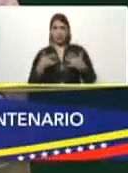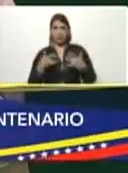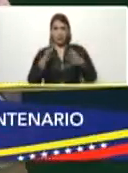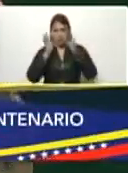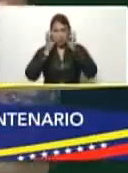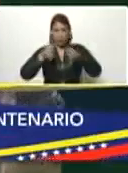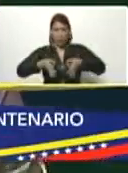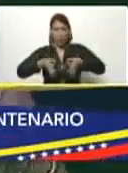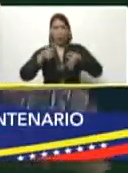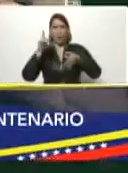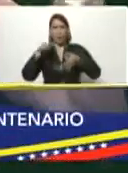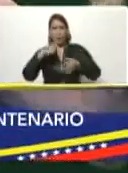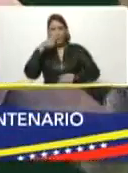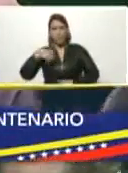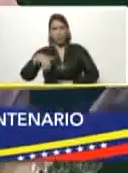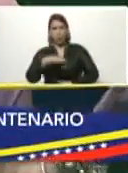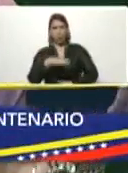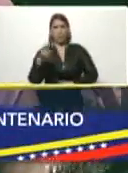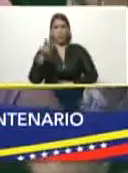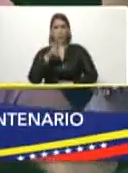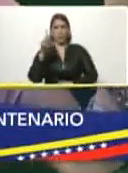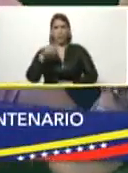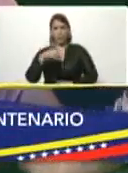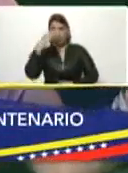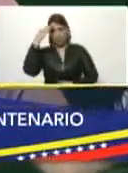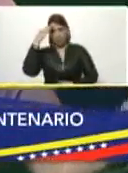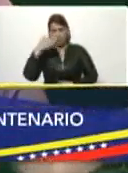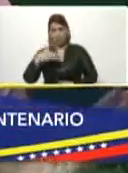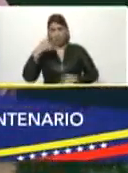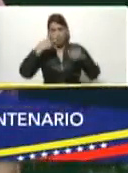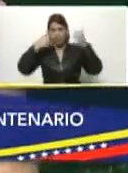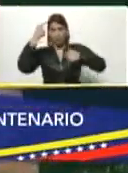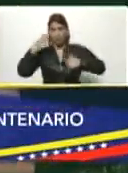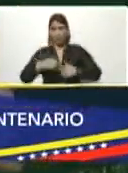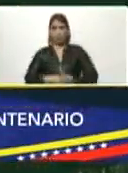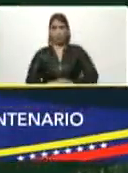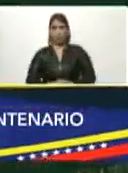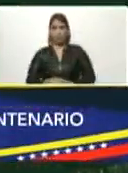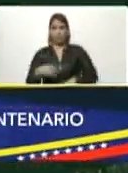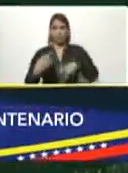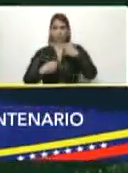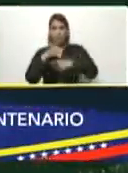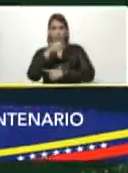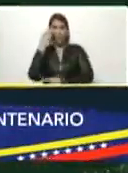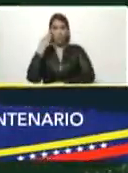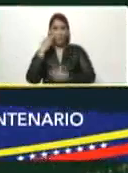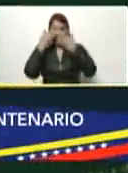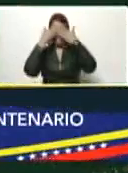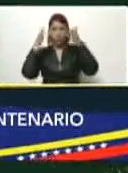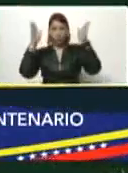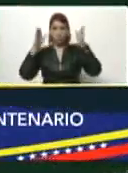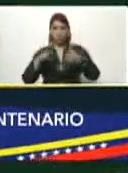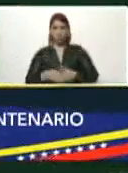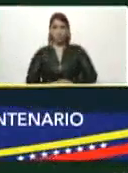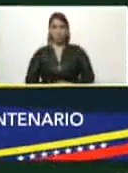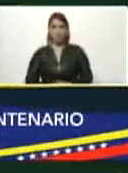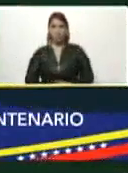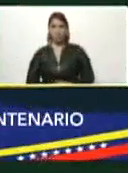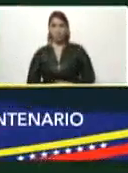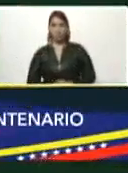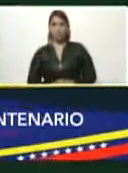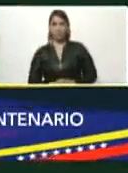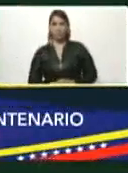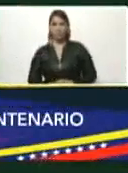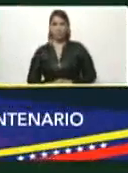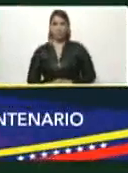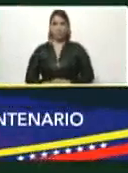el pueblo venezolano, y que el comandante Chávez y la revolución bolivariana lo ha visibilizado y lo ha materializado